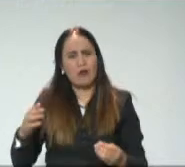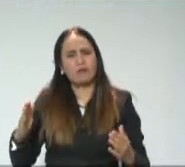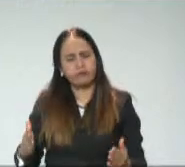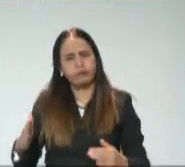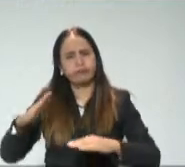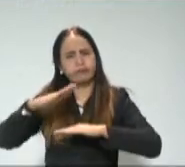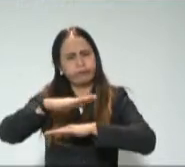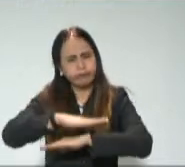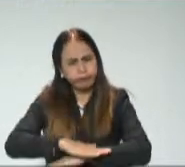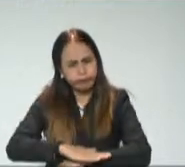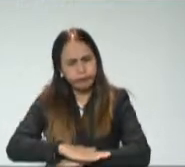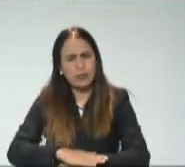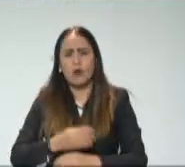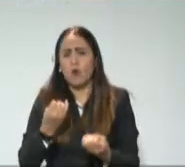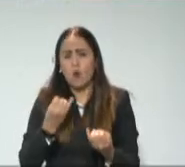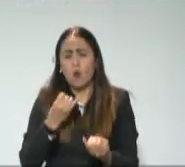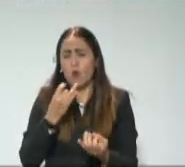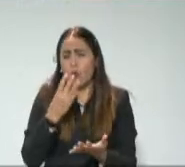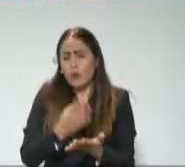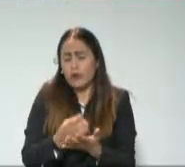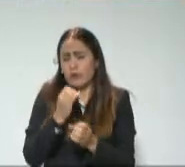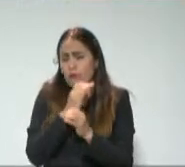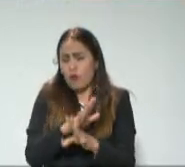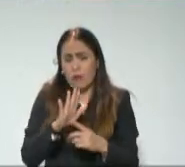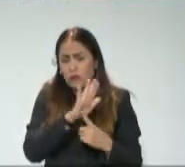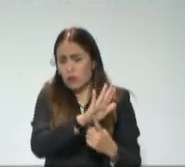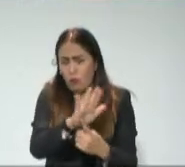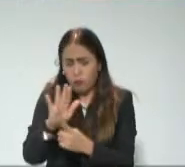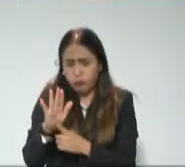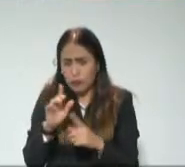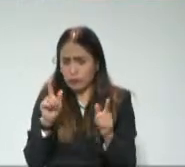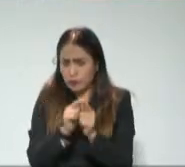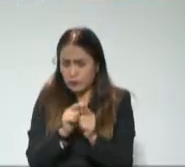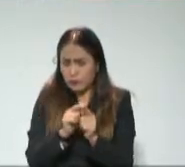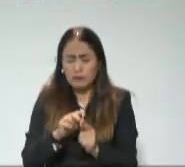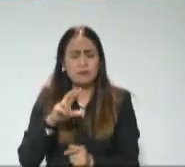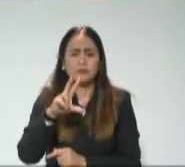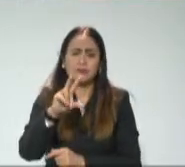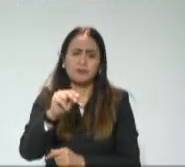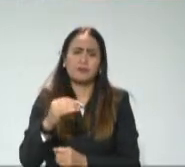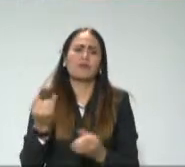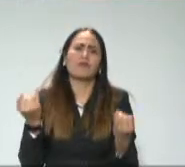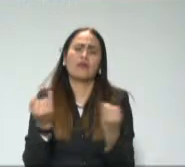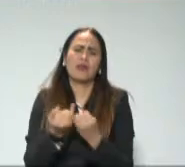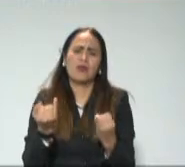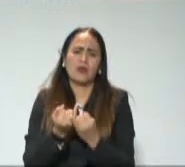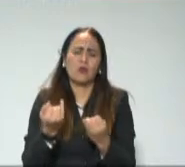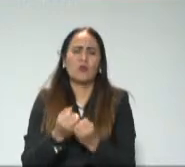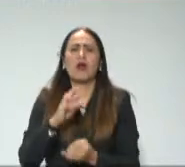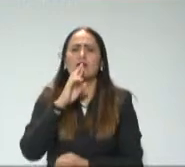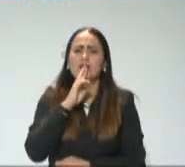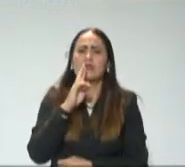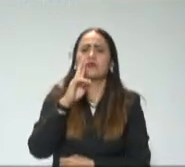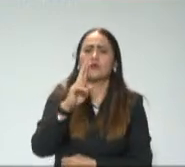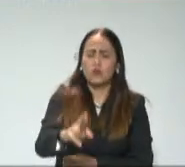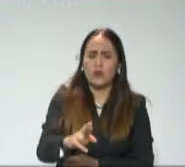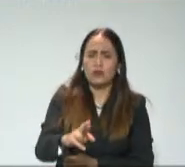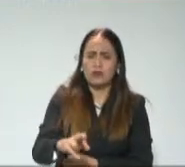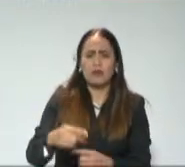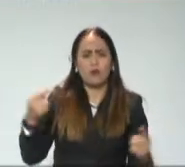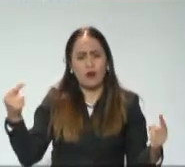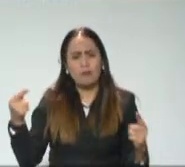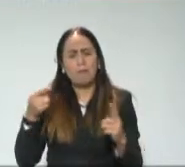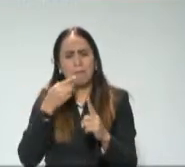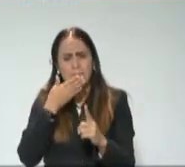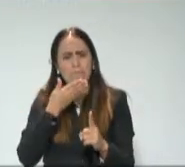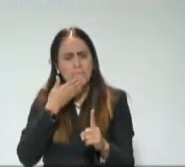ocurre no solo en los mensajes como se planteó en en la pregunta sino también en la respuesta y la congruencia de la respuesta